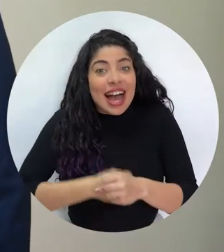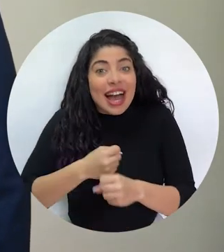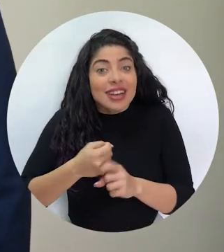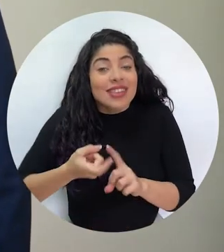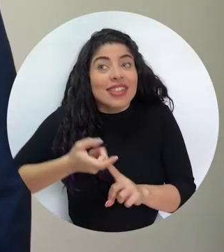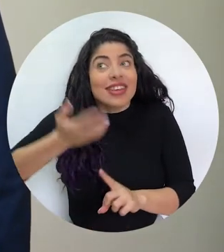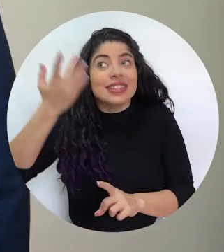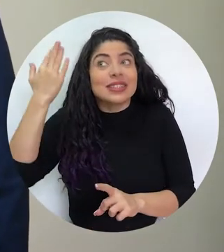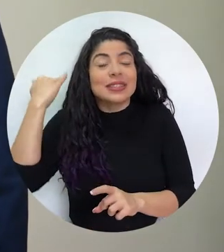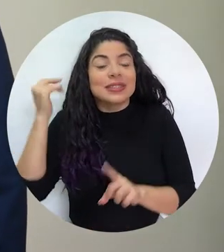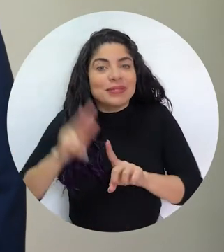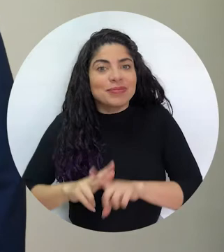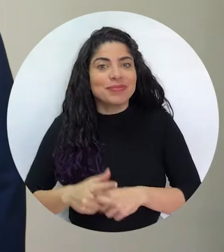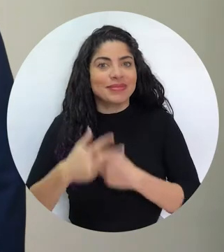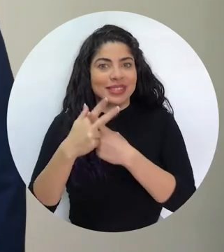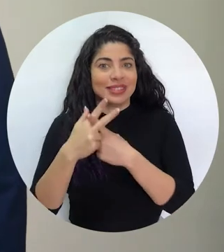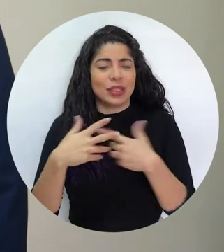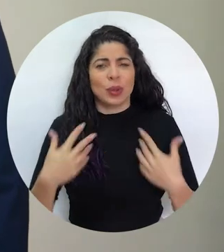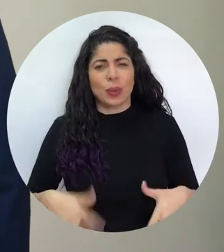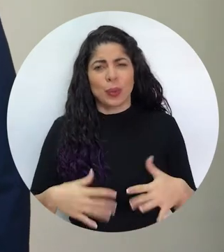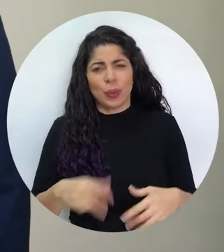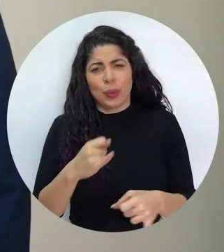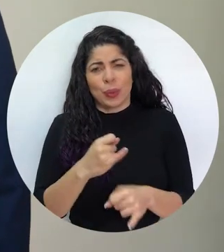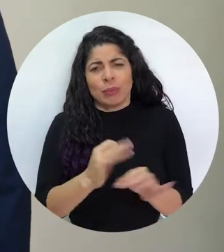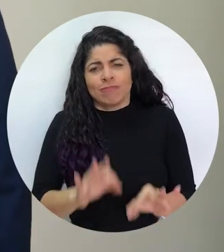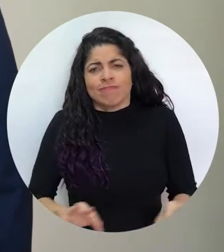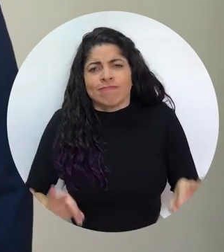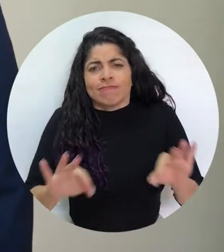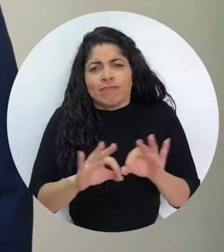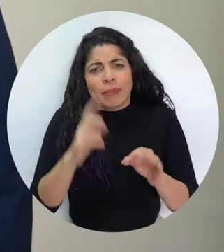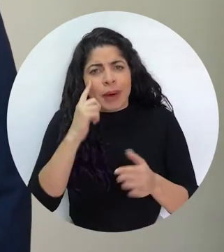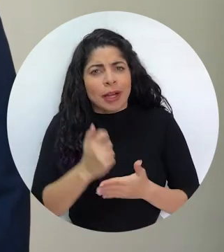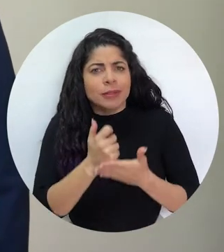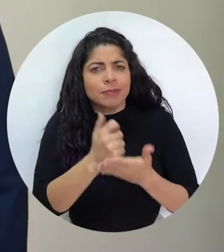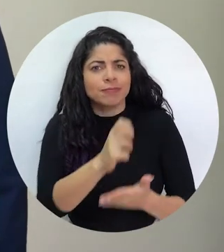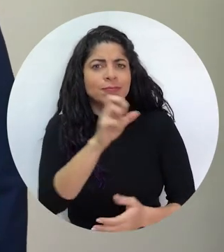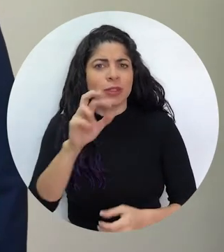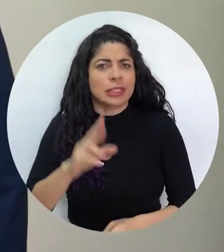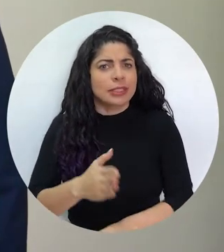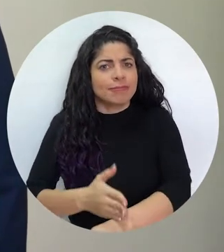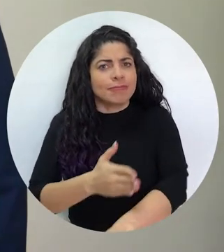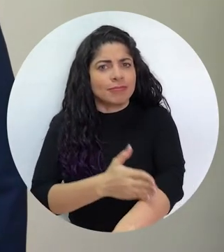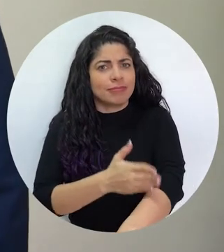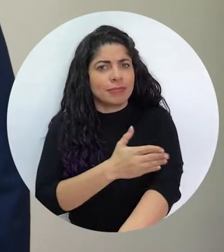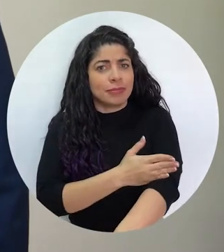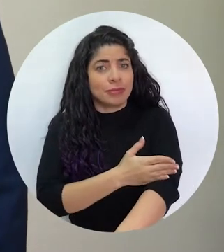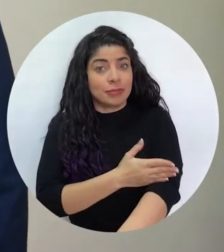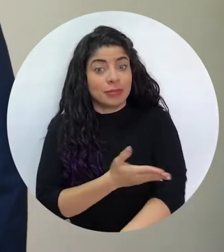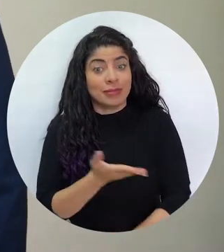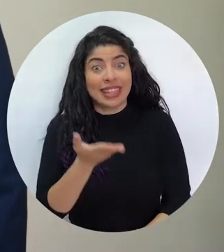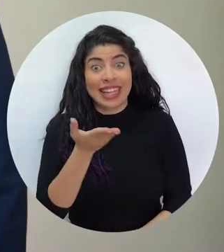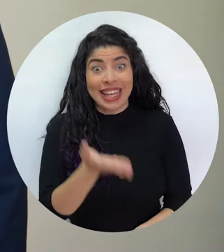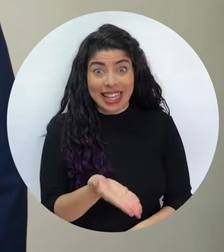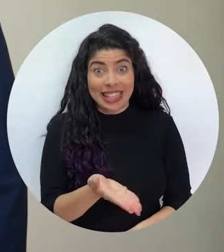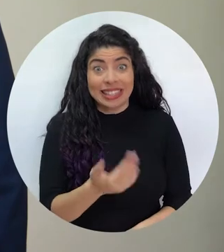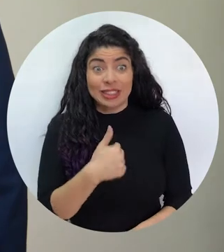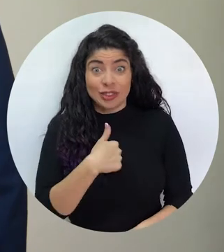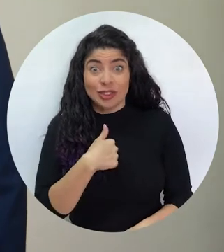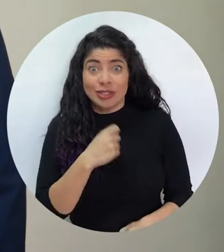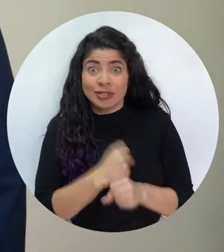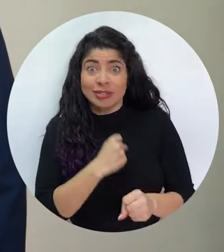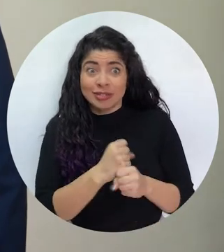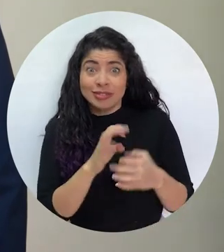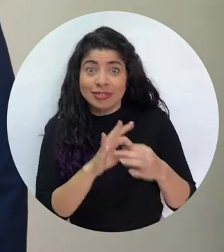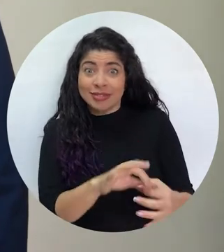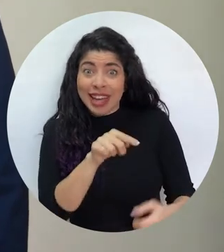de creación. Una institución esencial para el progreso de Costa Rica, a la que por cierto he estado ligado